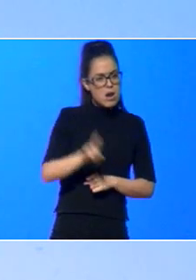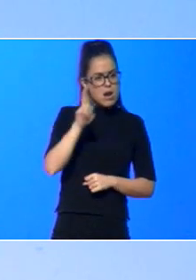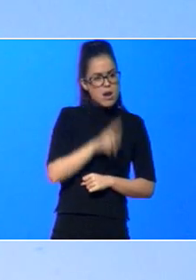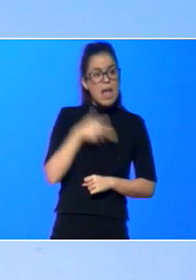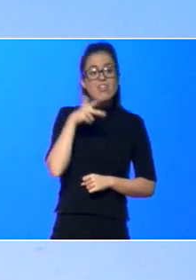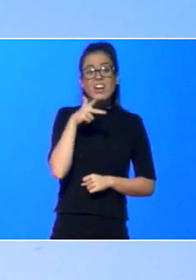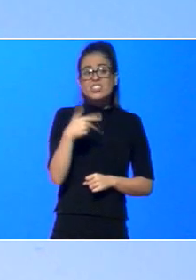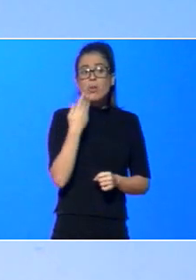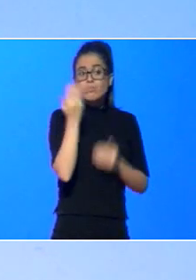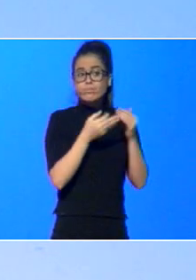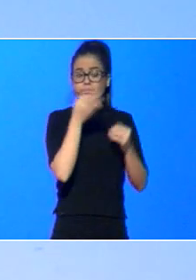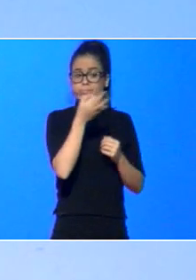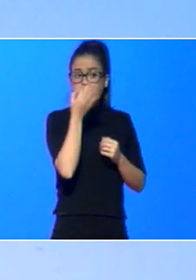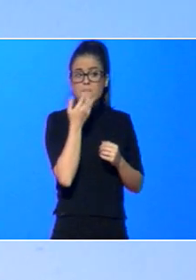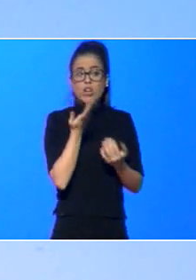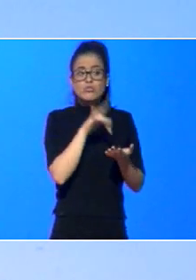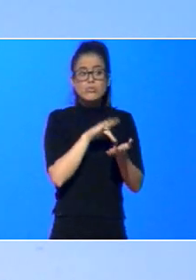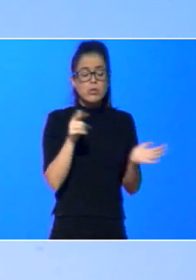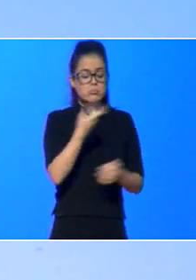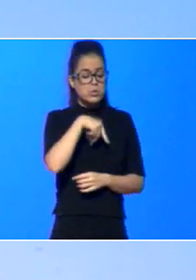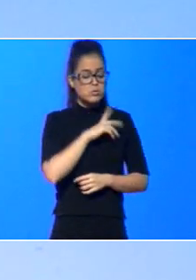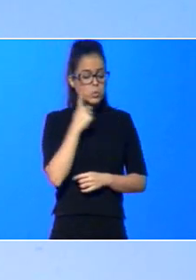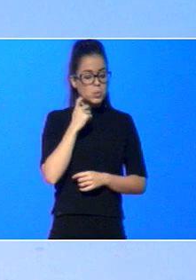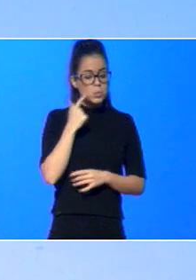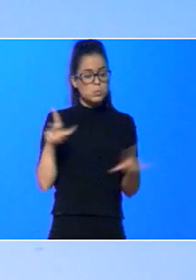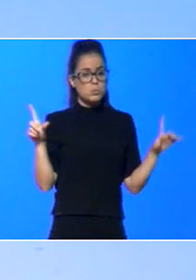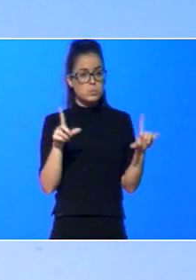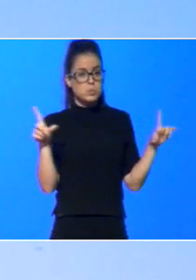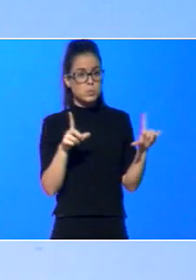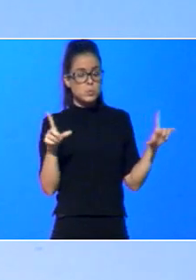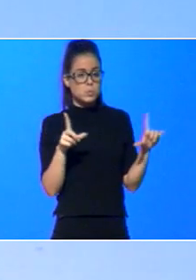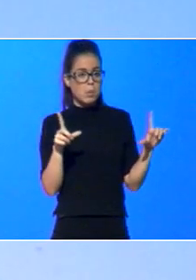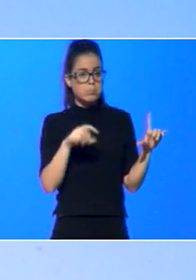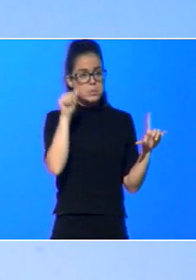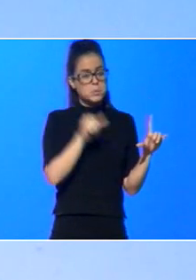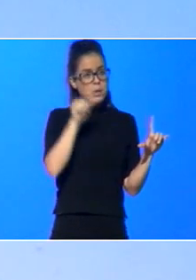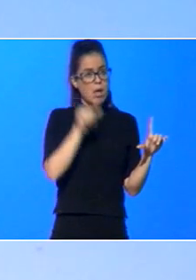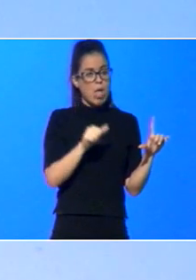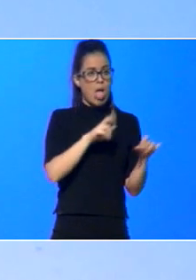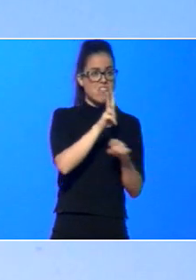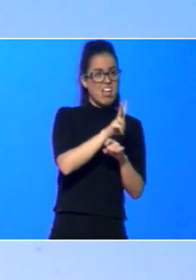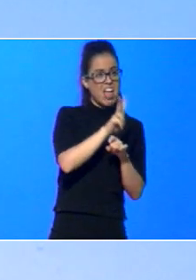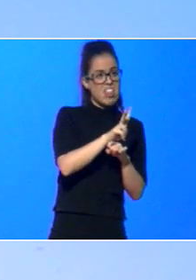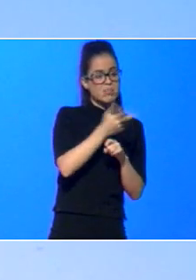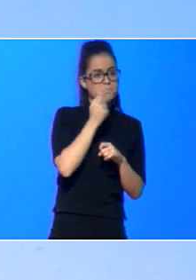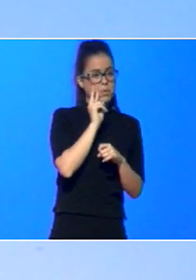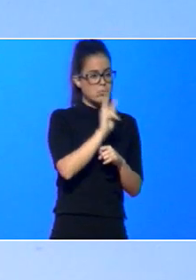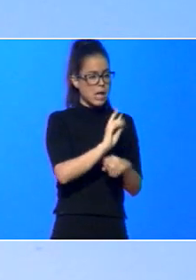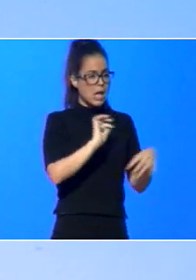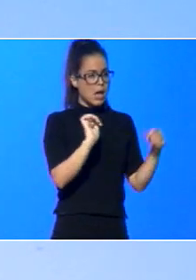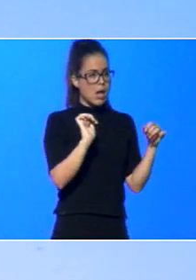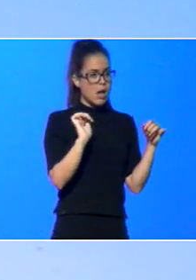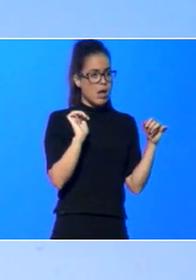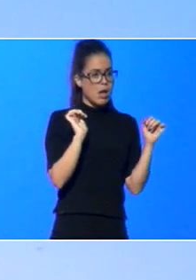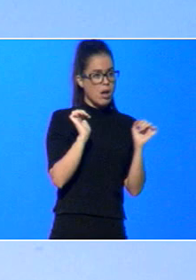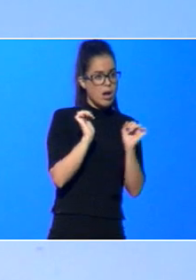no nosotros estamos acostumbrados a en la televisión al mismo momento en una cadena ver la condena de la